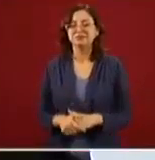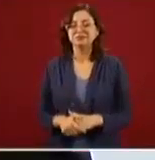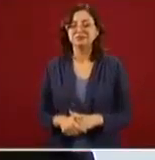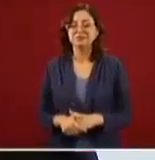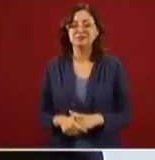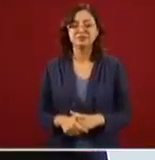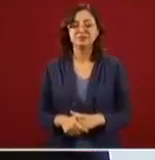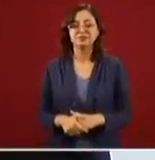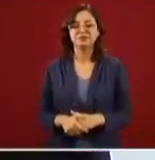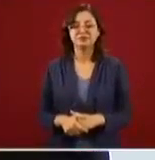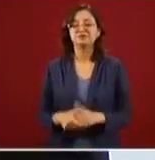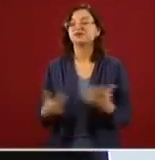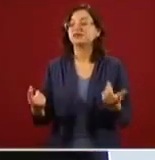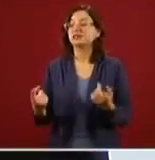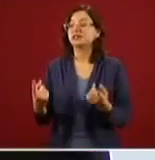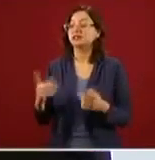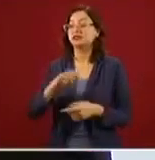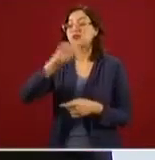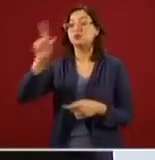Pero ¿y quién se saca